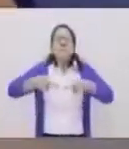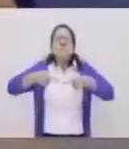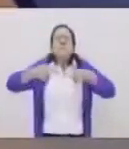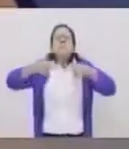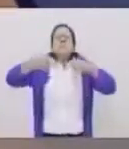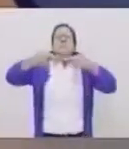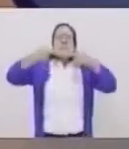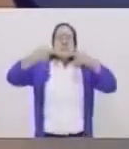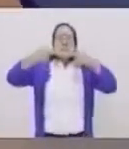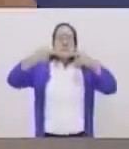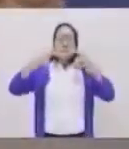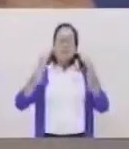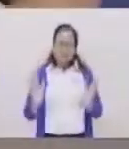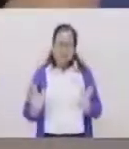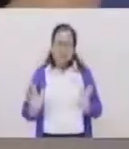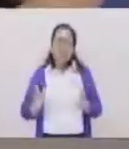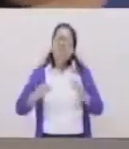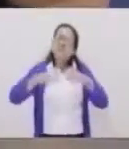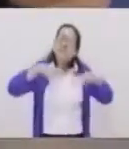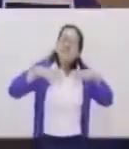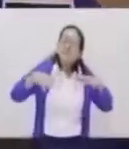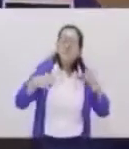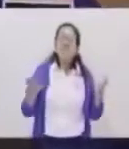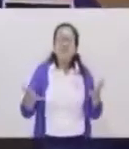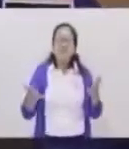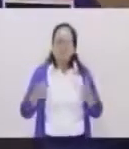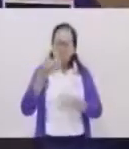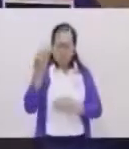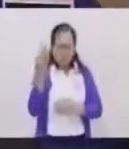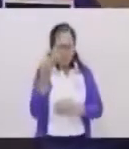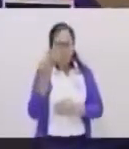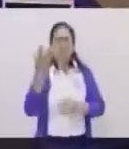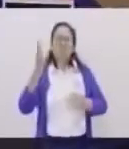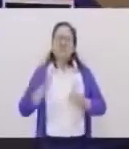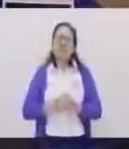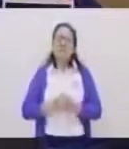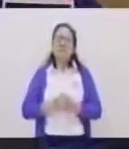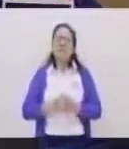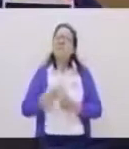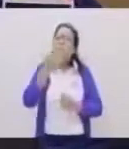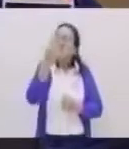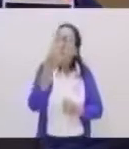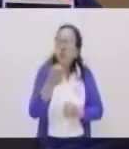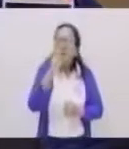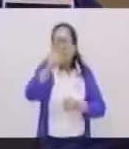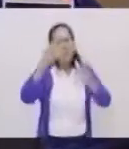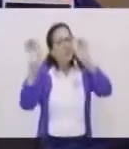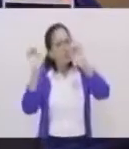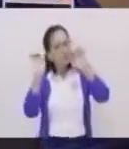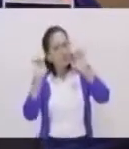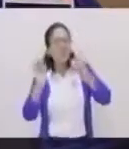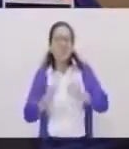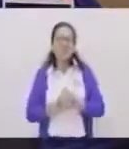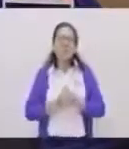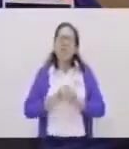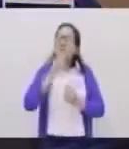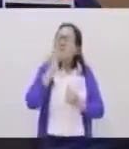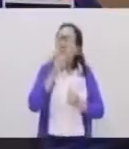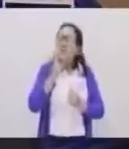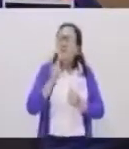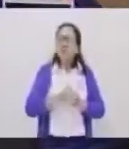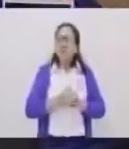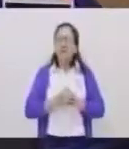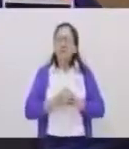profundo para que tus actividades siempre las realices adecuadamente. Y cada vez que realices un ejercicio, debes